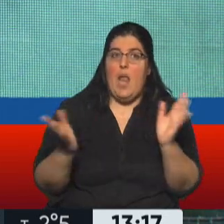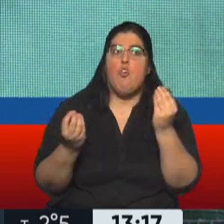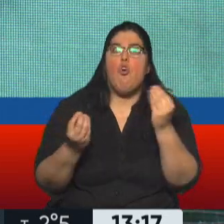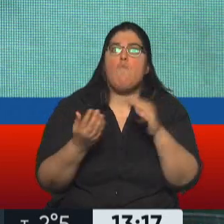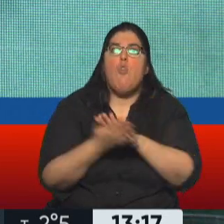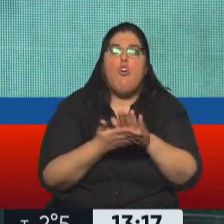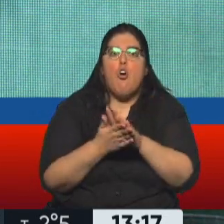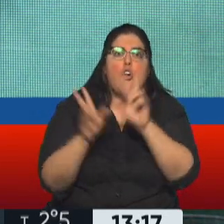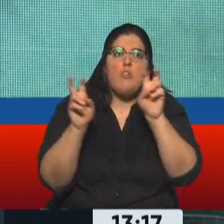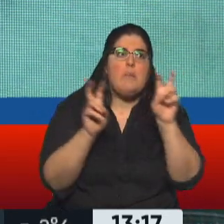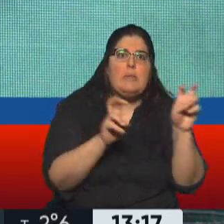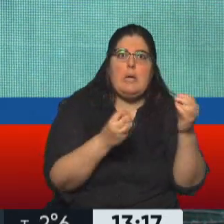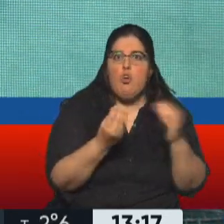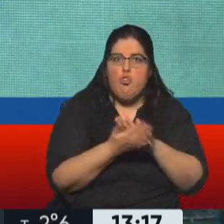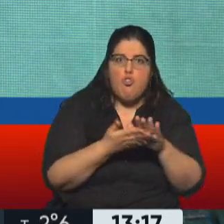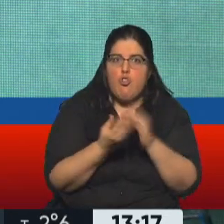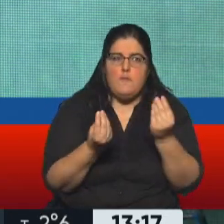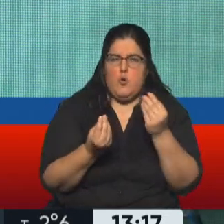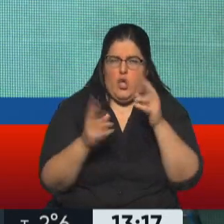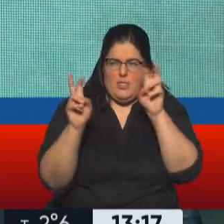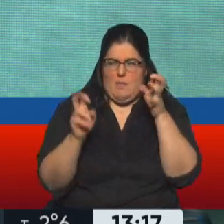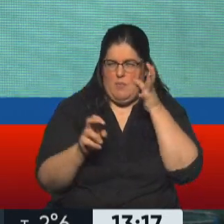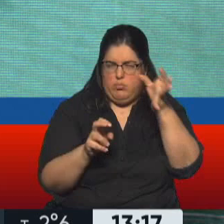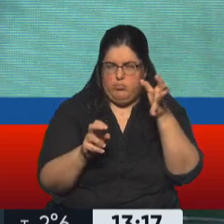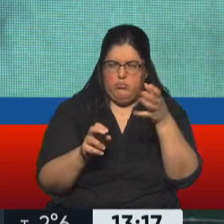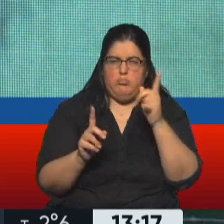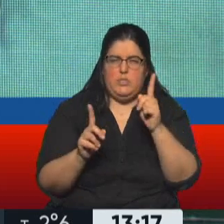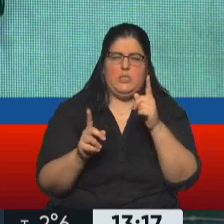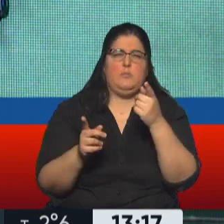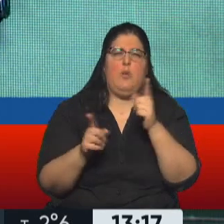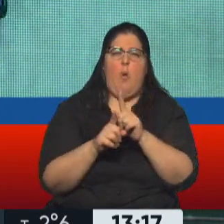estas cuestiones tan extremas de la interpretación del Islam, ¿no?